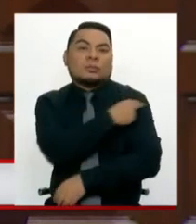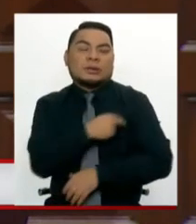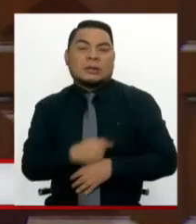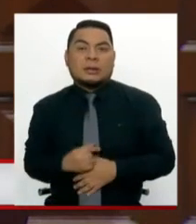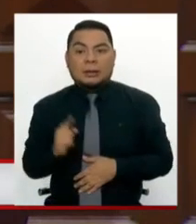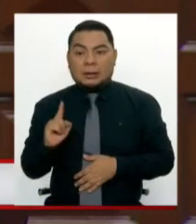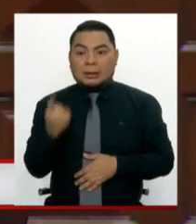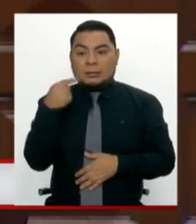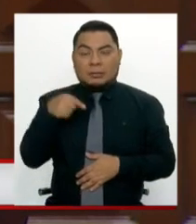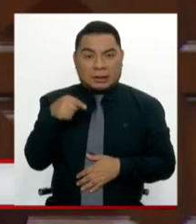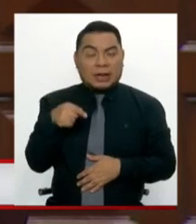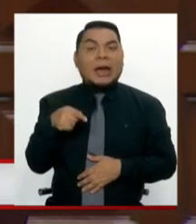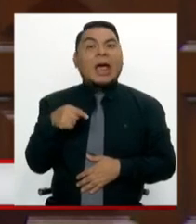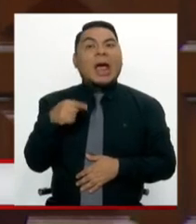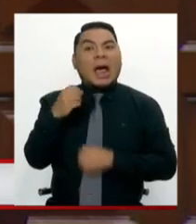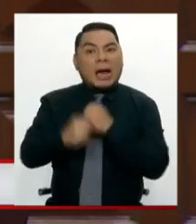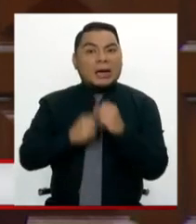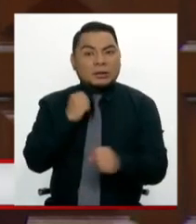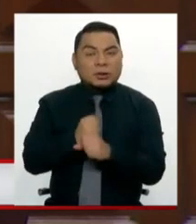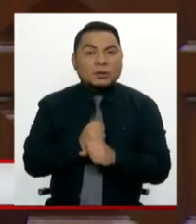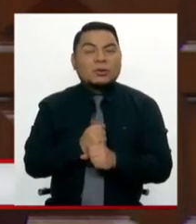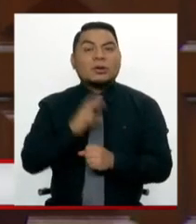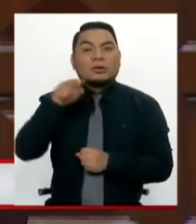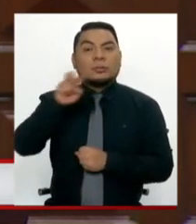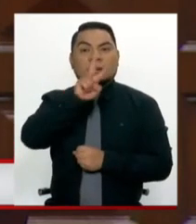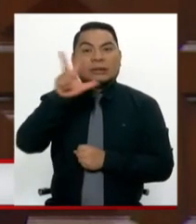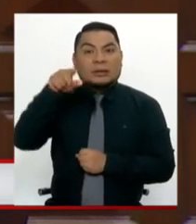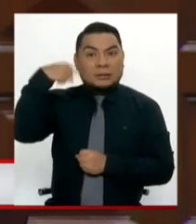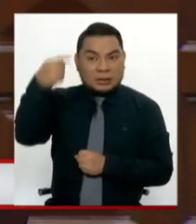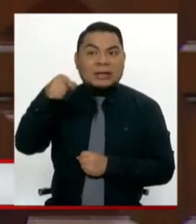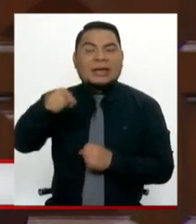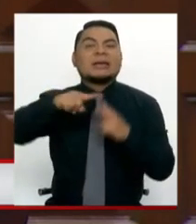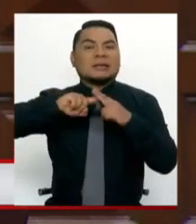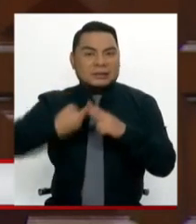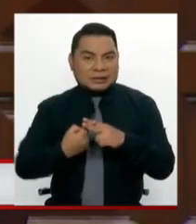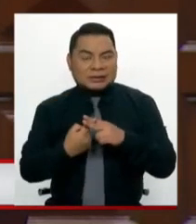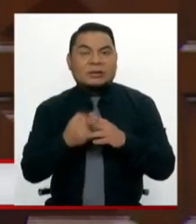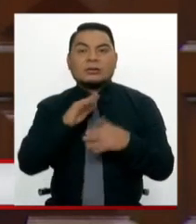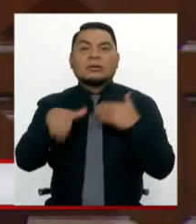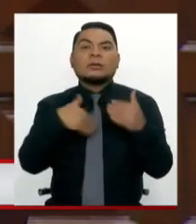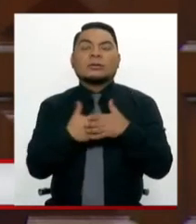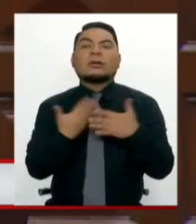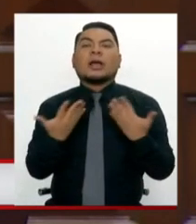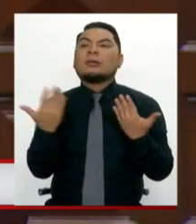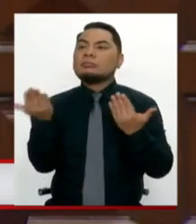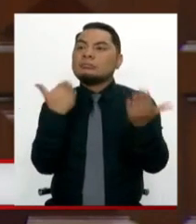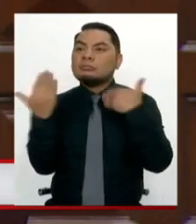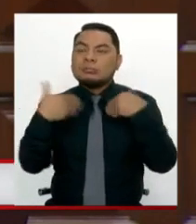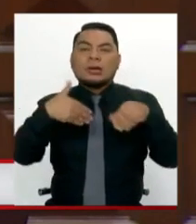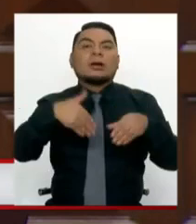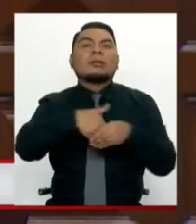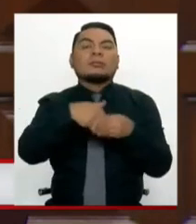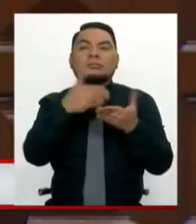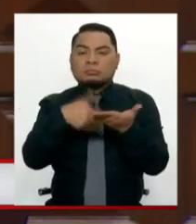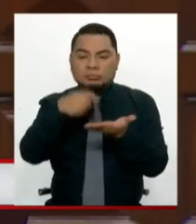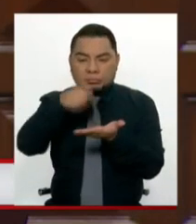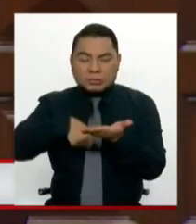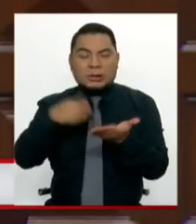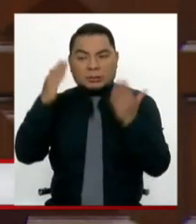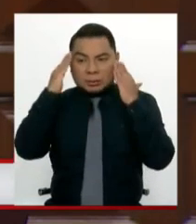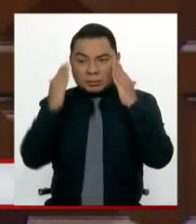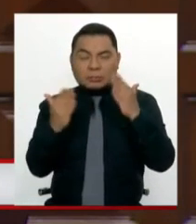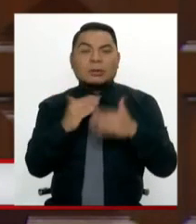el primer trimestre del 2023 se iniciará la ejecución física de las obras tempranas bajo el